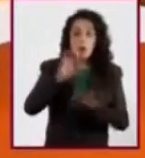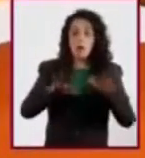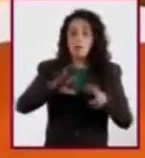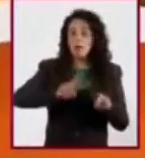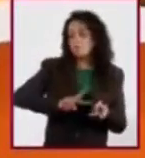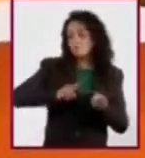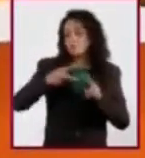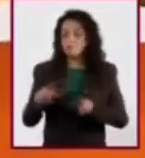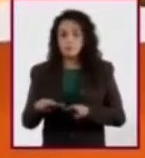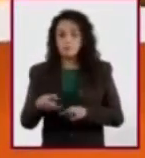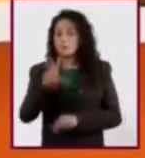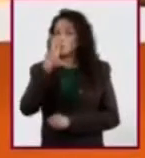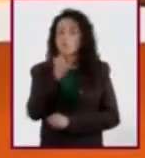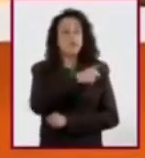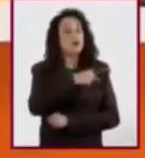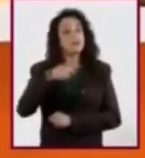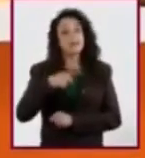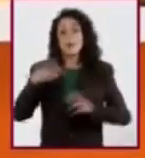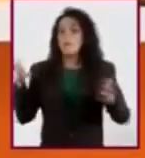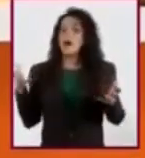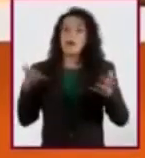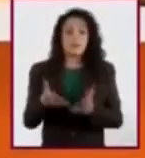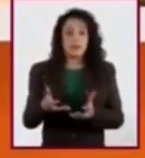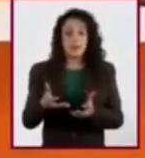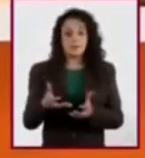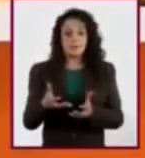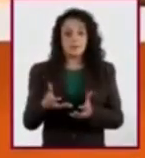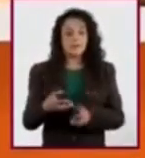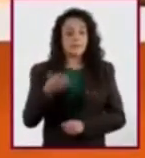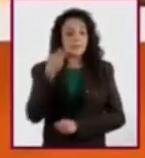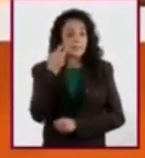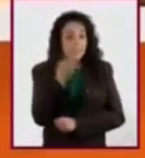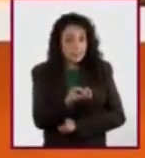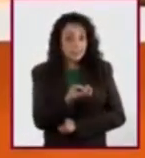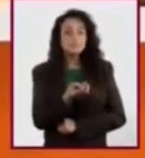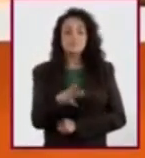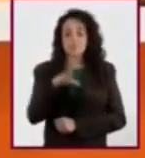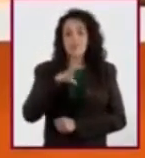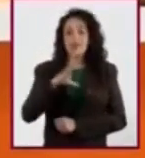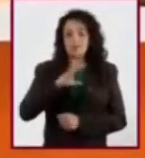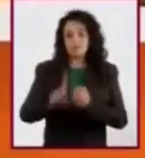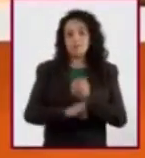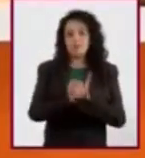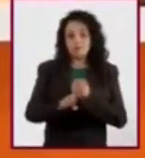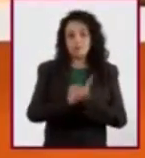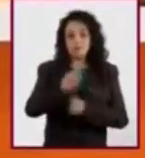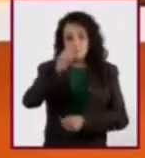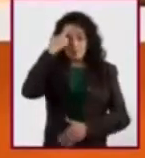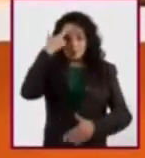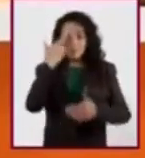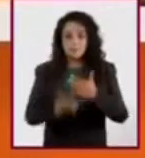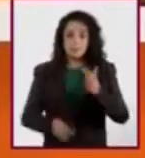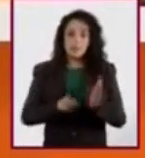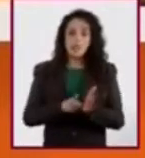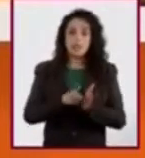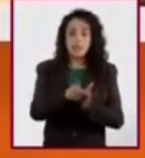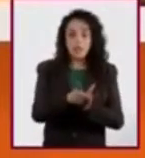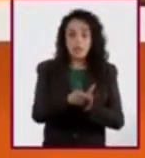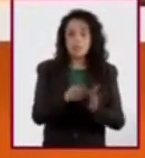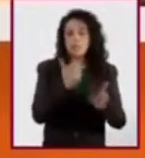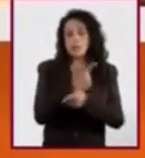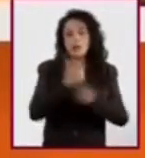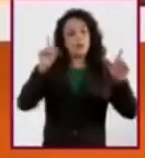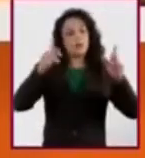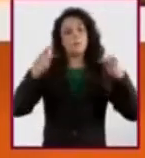que no deben ser y hacer. Esta situación afecta el derecho inalienable a la libertad de las